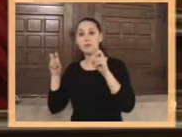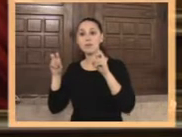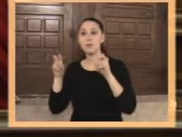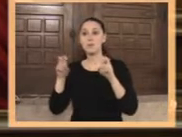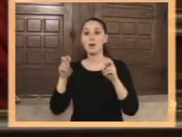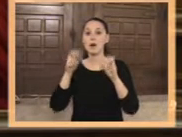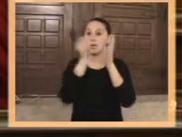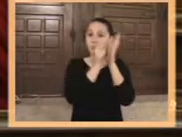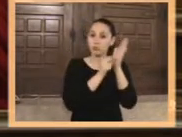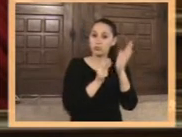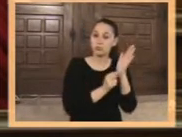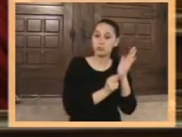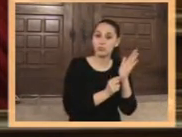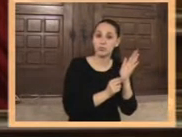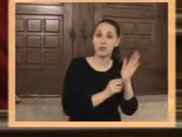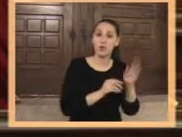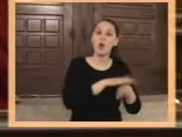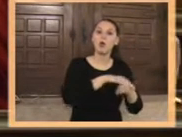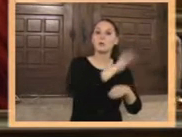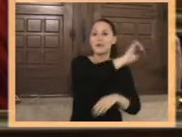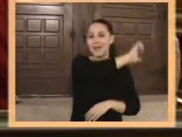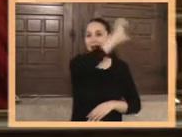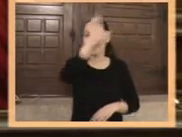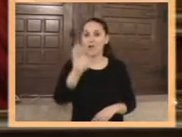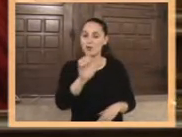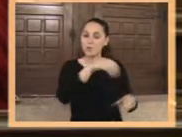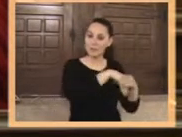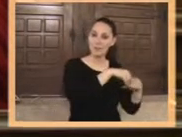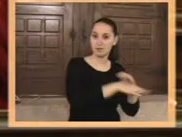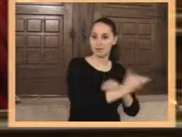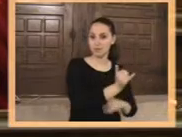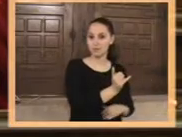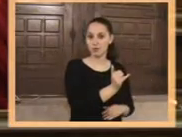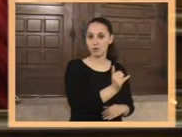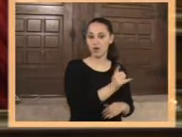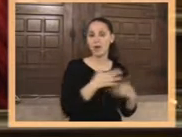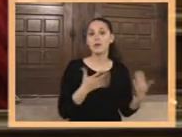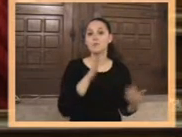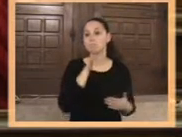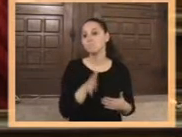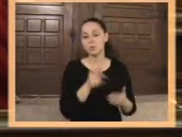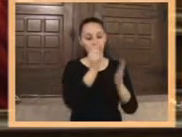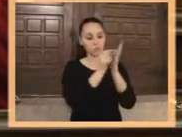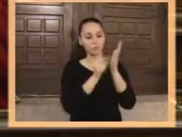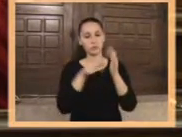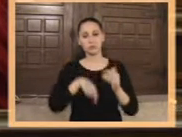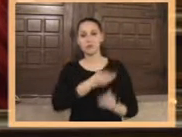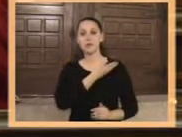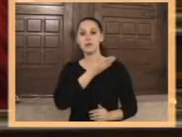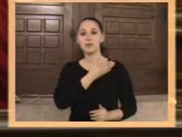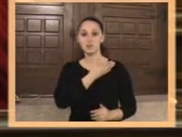en los reglamentos de higiene de la Unión Europea, y lo que se hace es transponer a la ordenanza local. Por